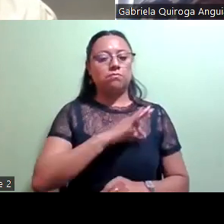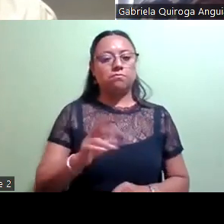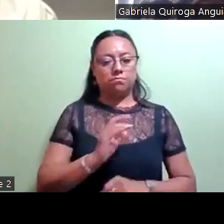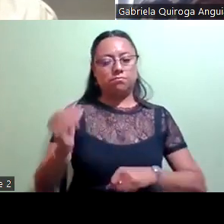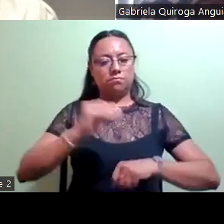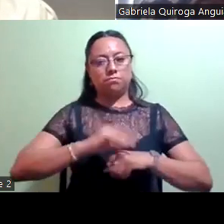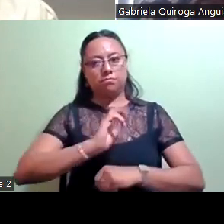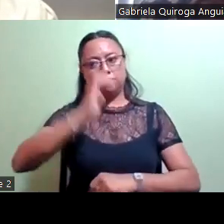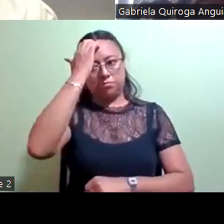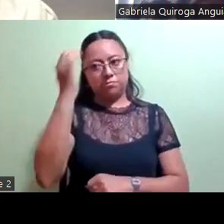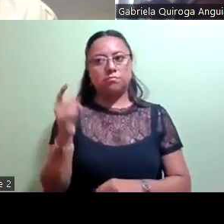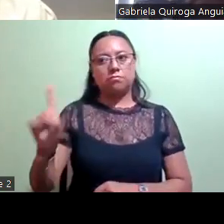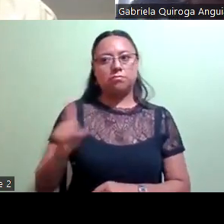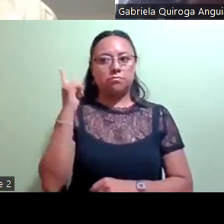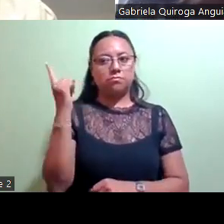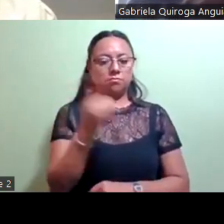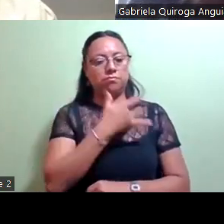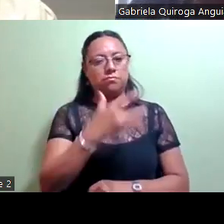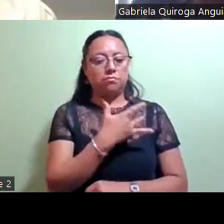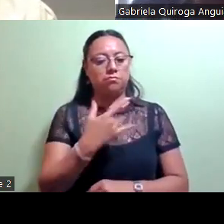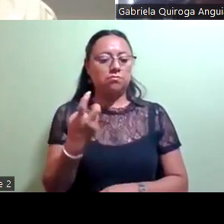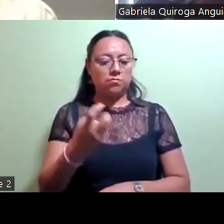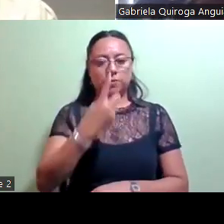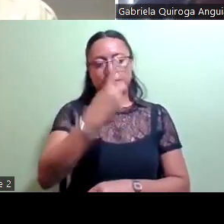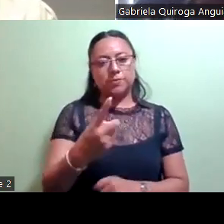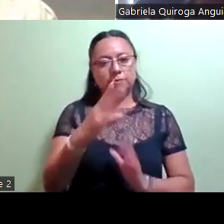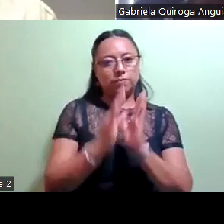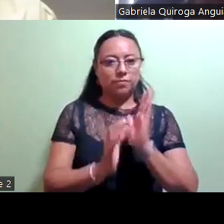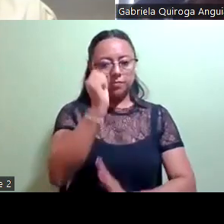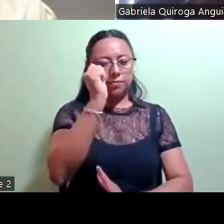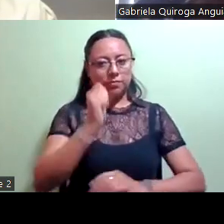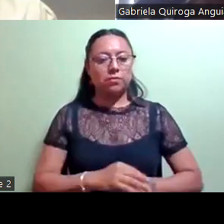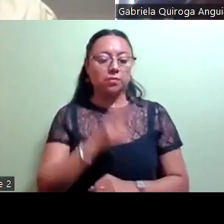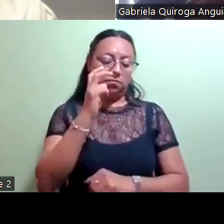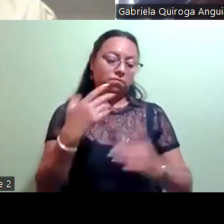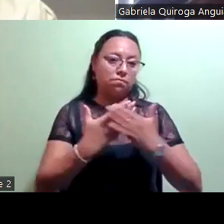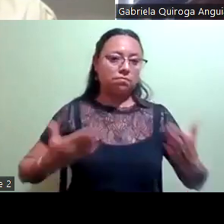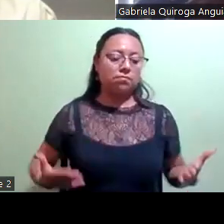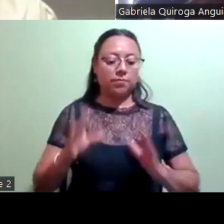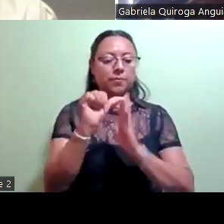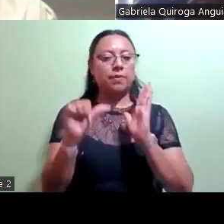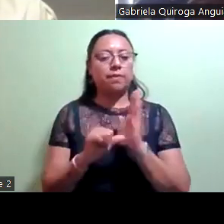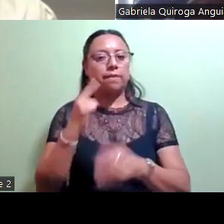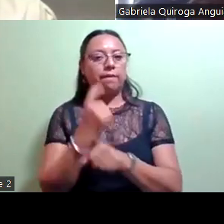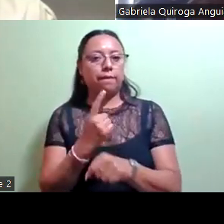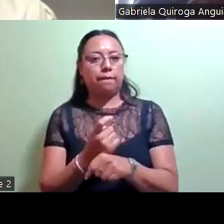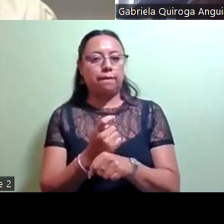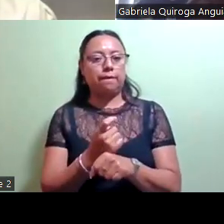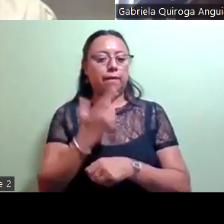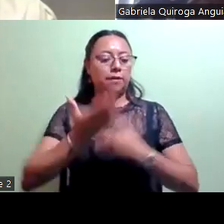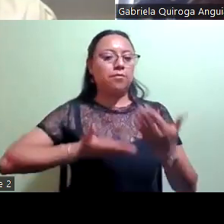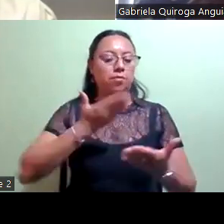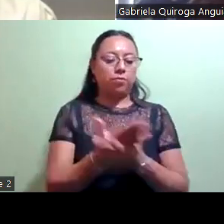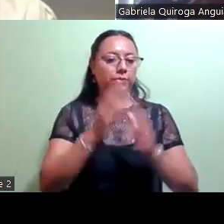como seres sintientes, como nos lo indica nuestra Constitución, por lo que el artículo primero, la propuesta